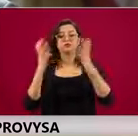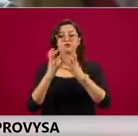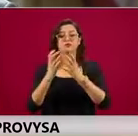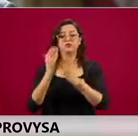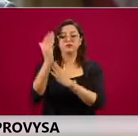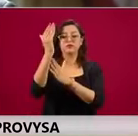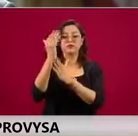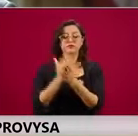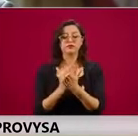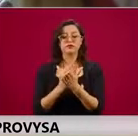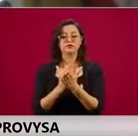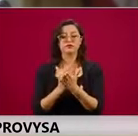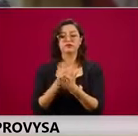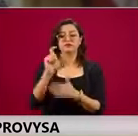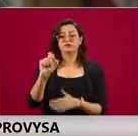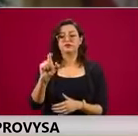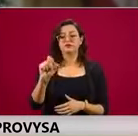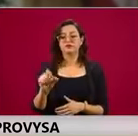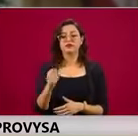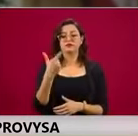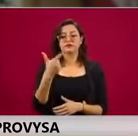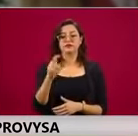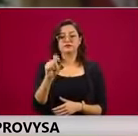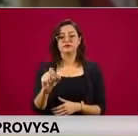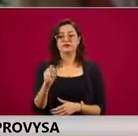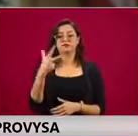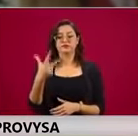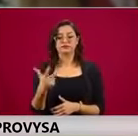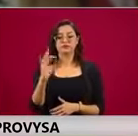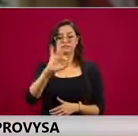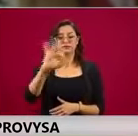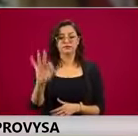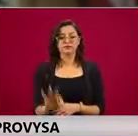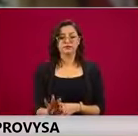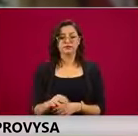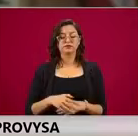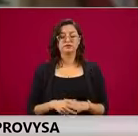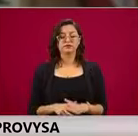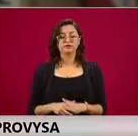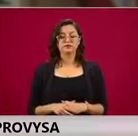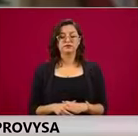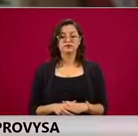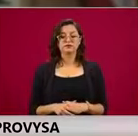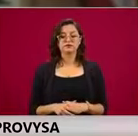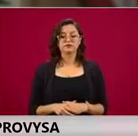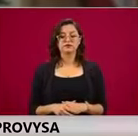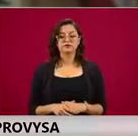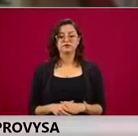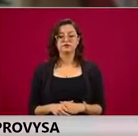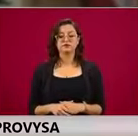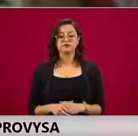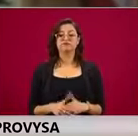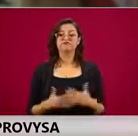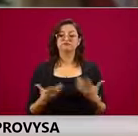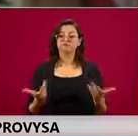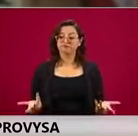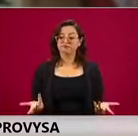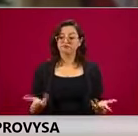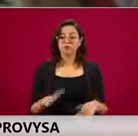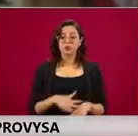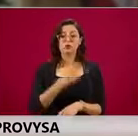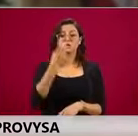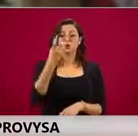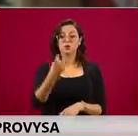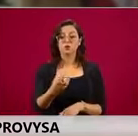mexicanos que ya tienen residencia legal y que van a votar la comunidad latina, pues. Aquí valdría la pena